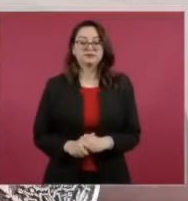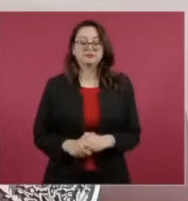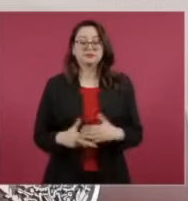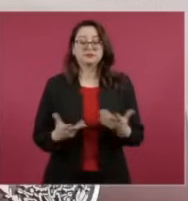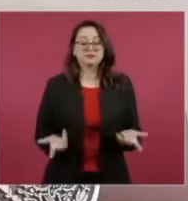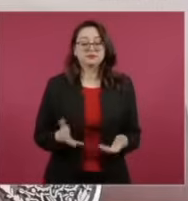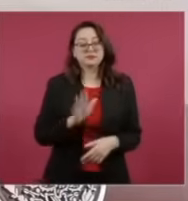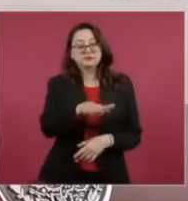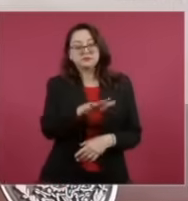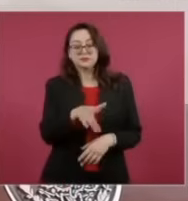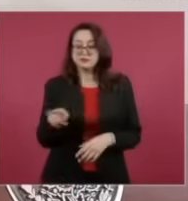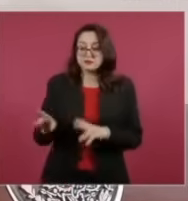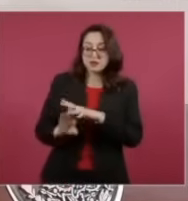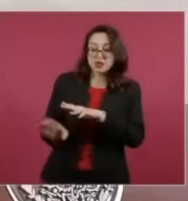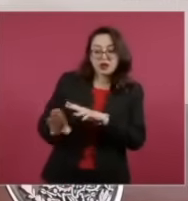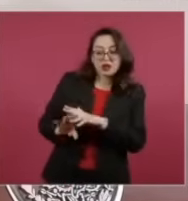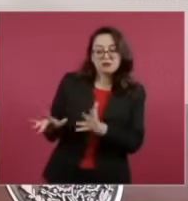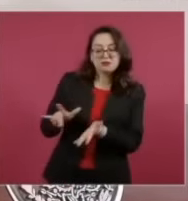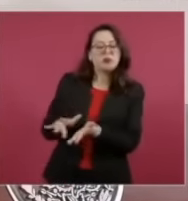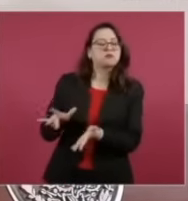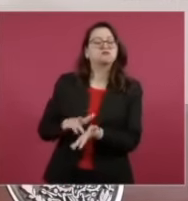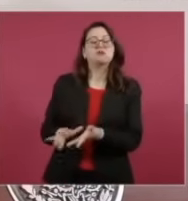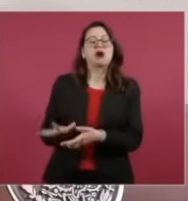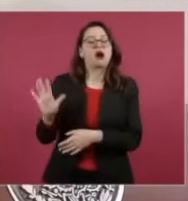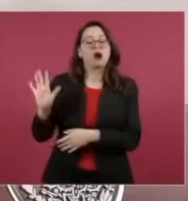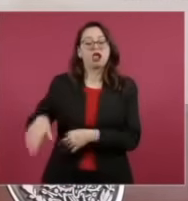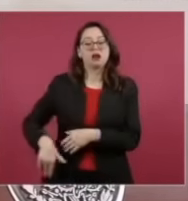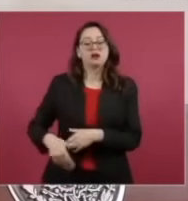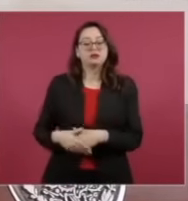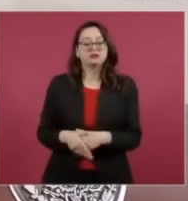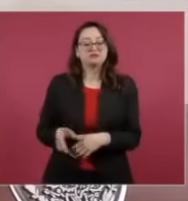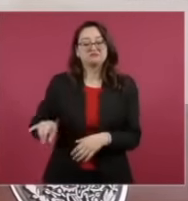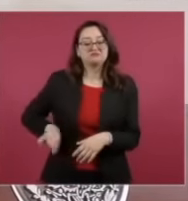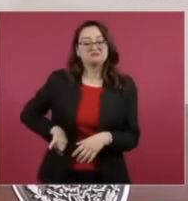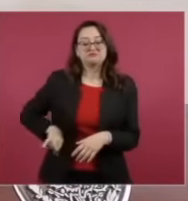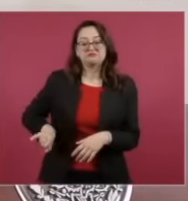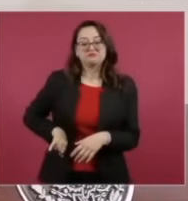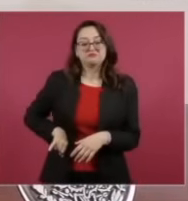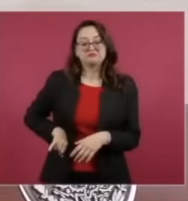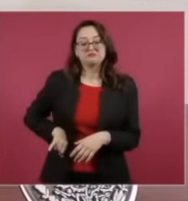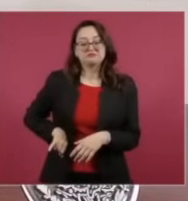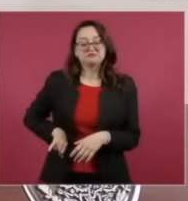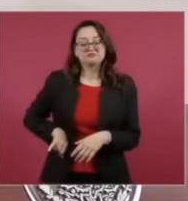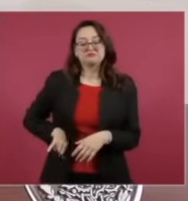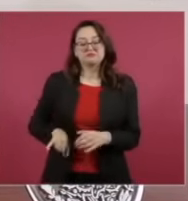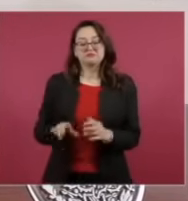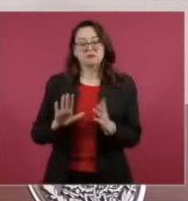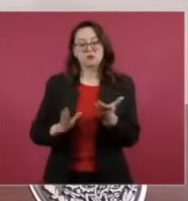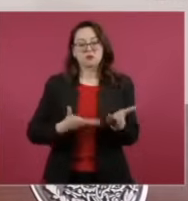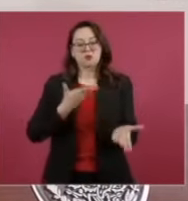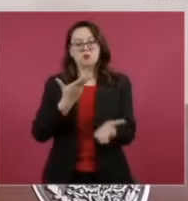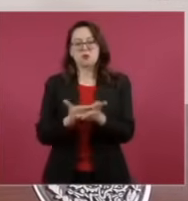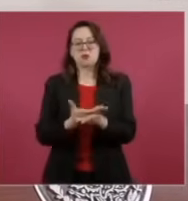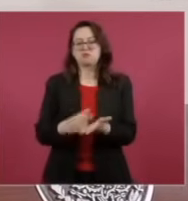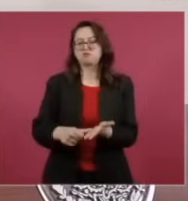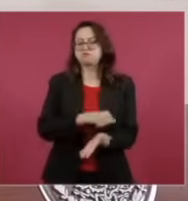del tema migratorio fundamentalmente los republicanos vetaron o